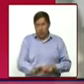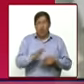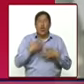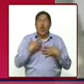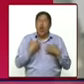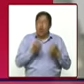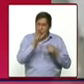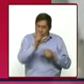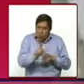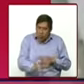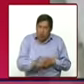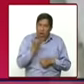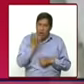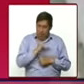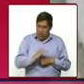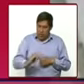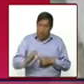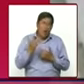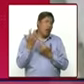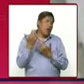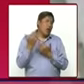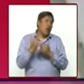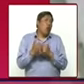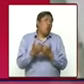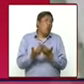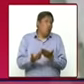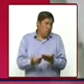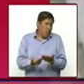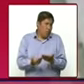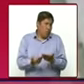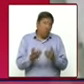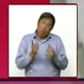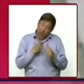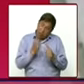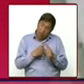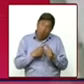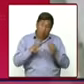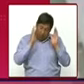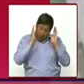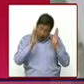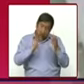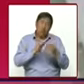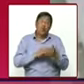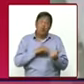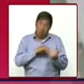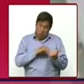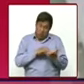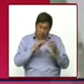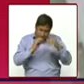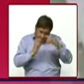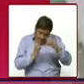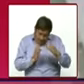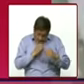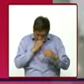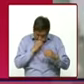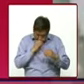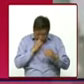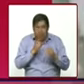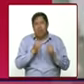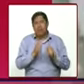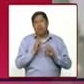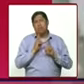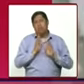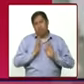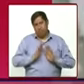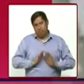menores, y es por eso de que se está esperando todavía de que sean atendidas por médicos en Cochabamba. Ya tenemos entendido de que están a buen